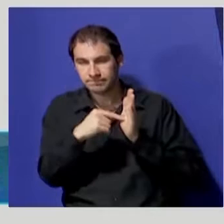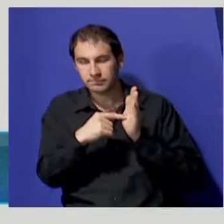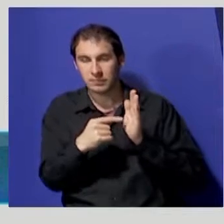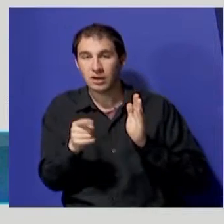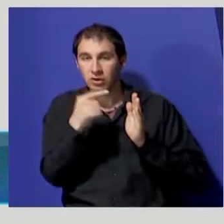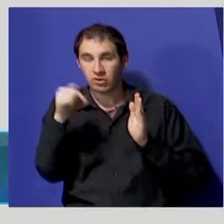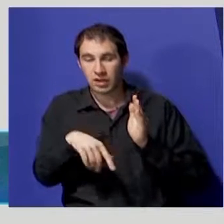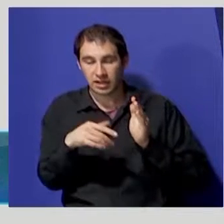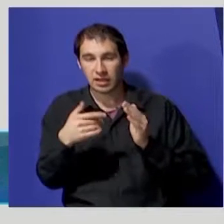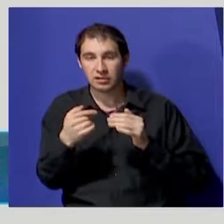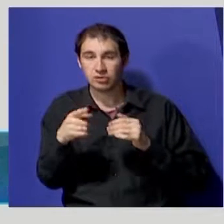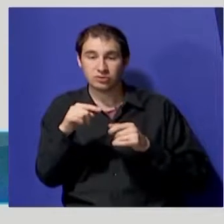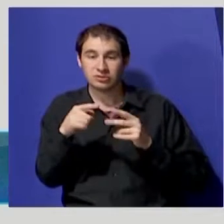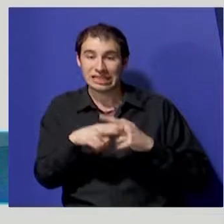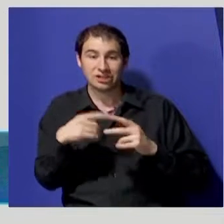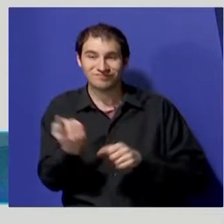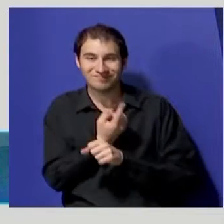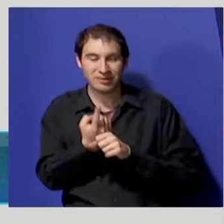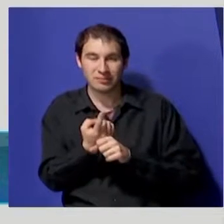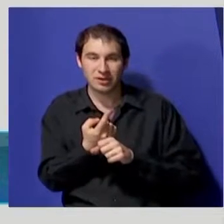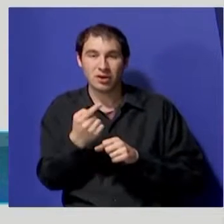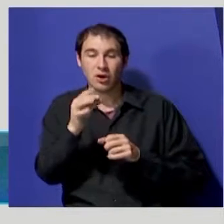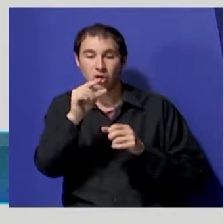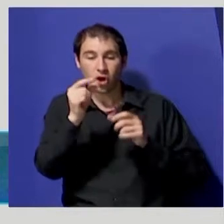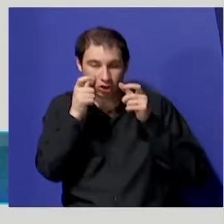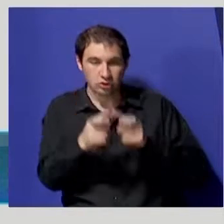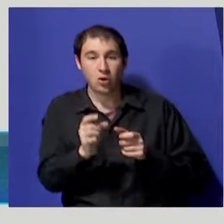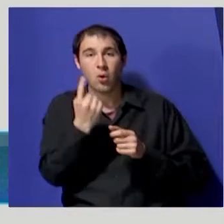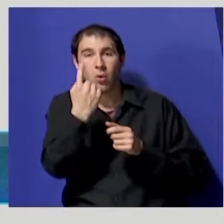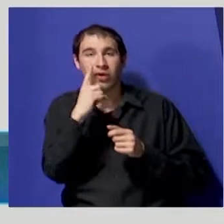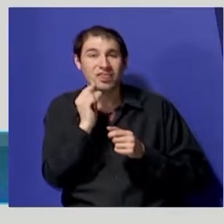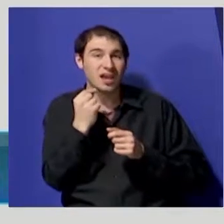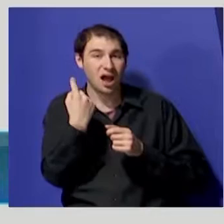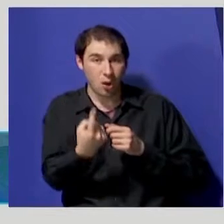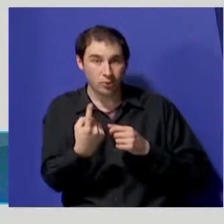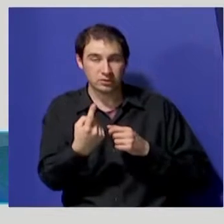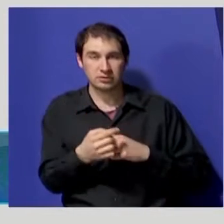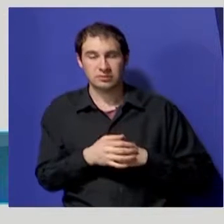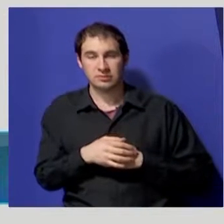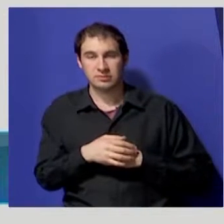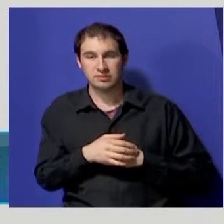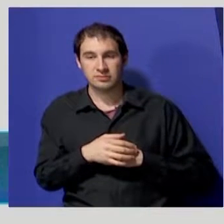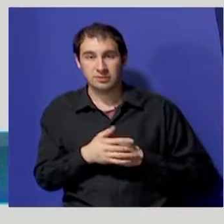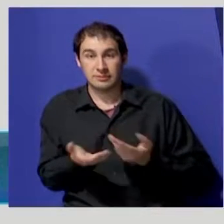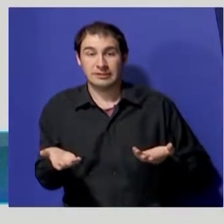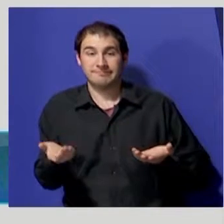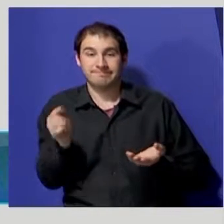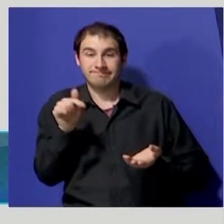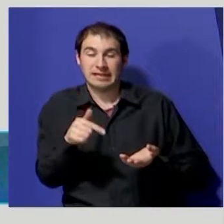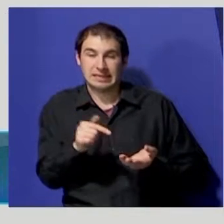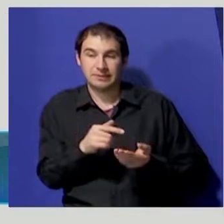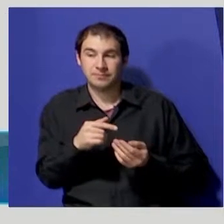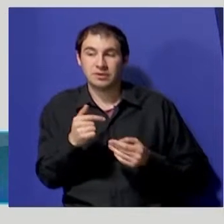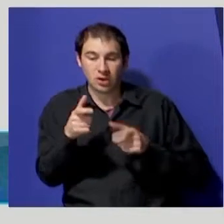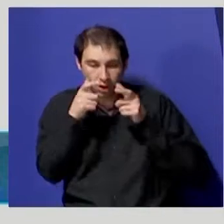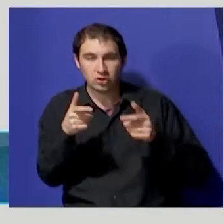como nosotros no tenemos la capacidad técnica, hacemos un solo muestreo, un día, y bueno, evidentemente, para hacer